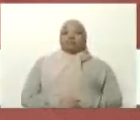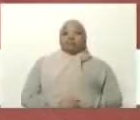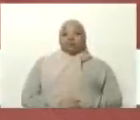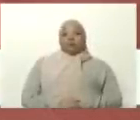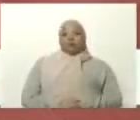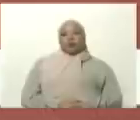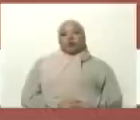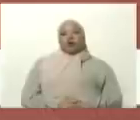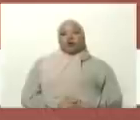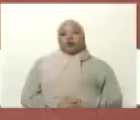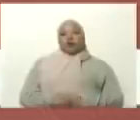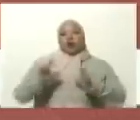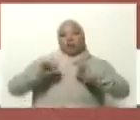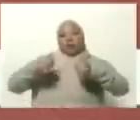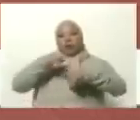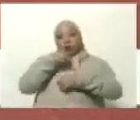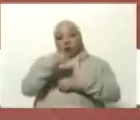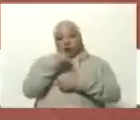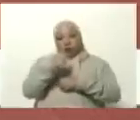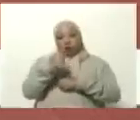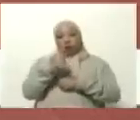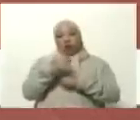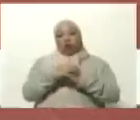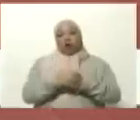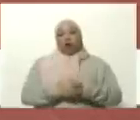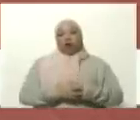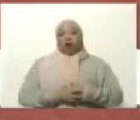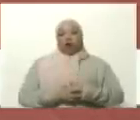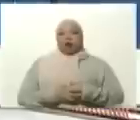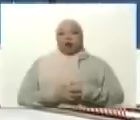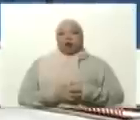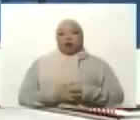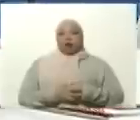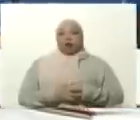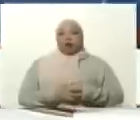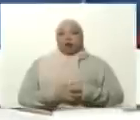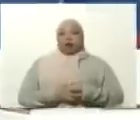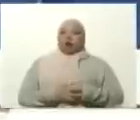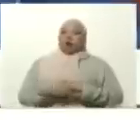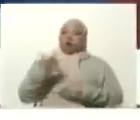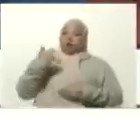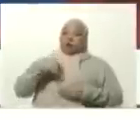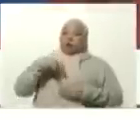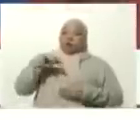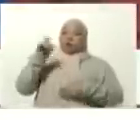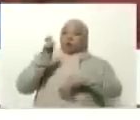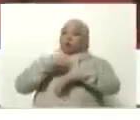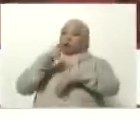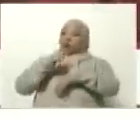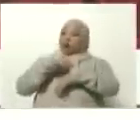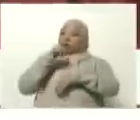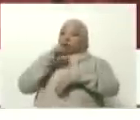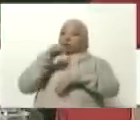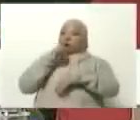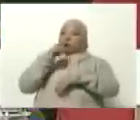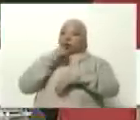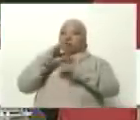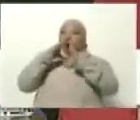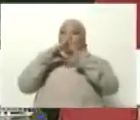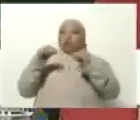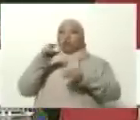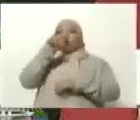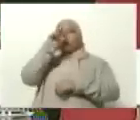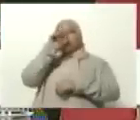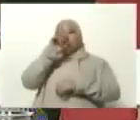han encomendado. Y nos ha quitado bastante de nuestro tiempo todos estos días el tema